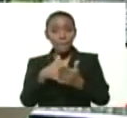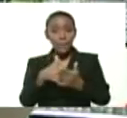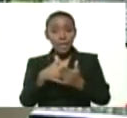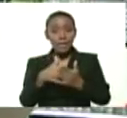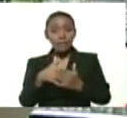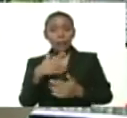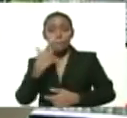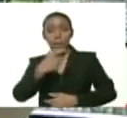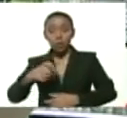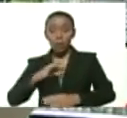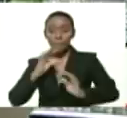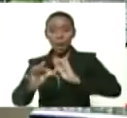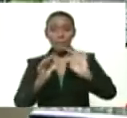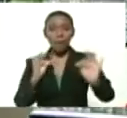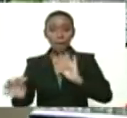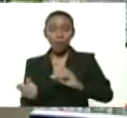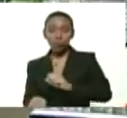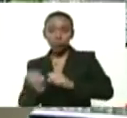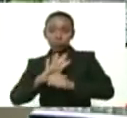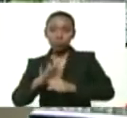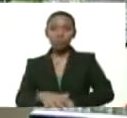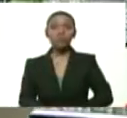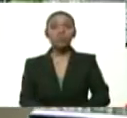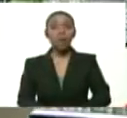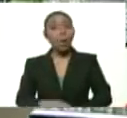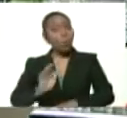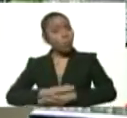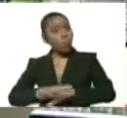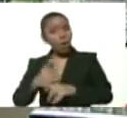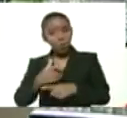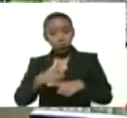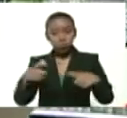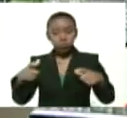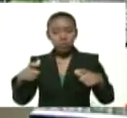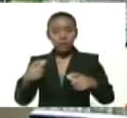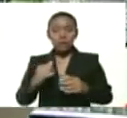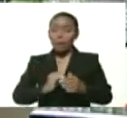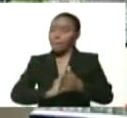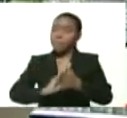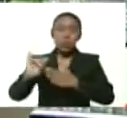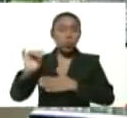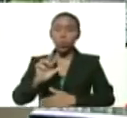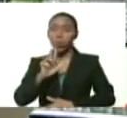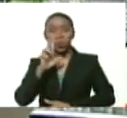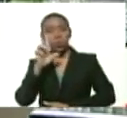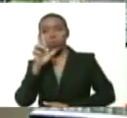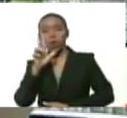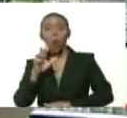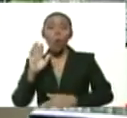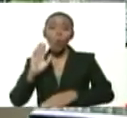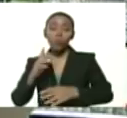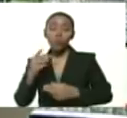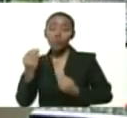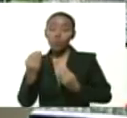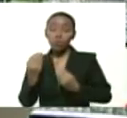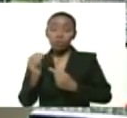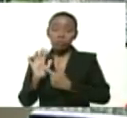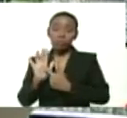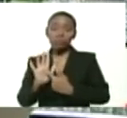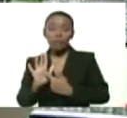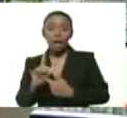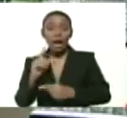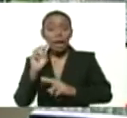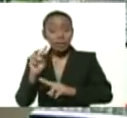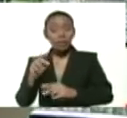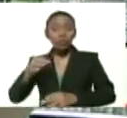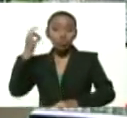casos de infección por COVID-19, porque el crecimiento hubiera sido espantoso, hubiera sido exponencial.